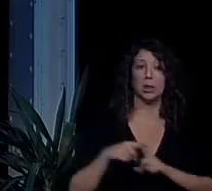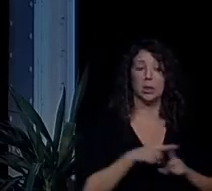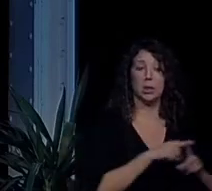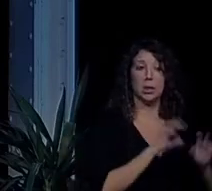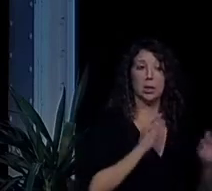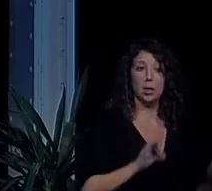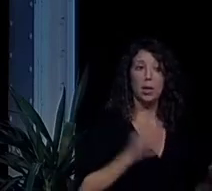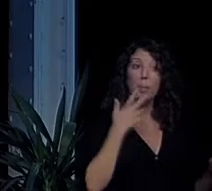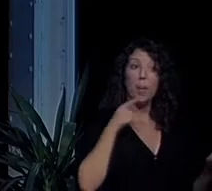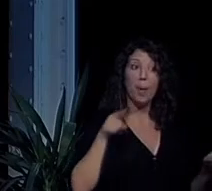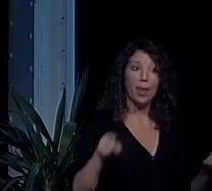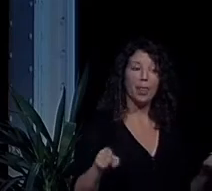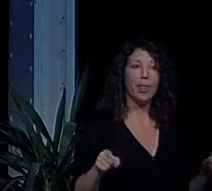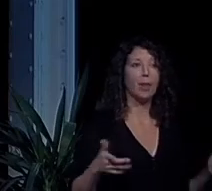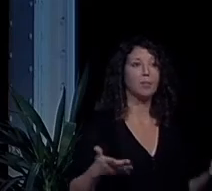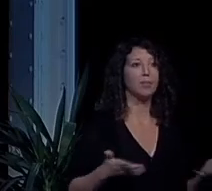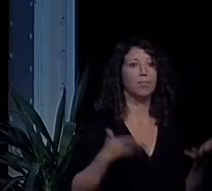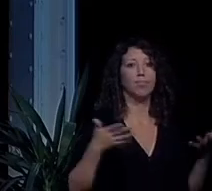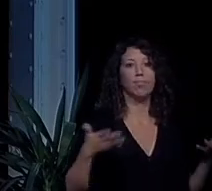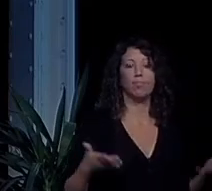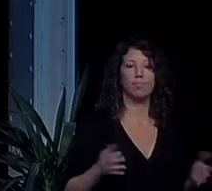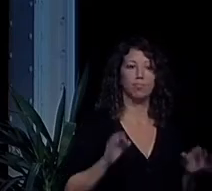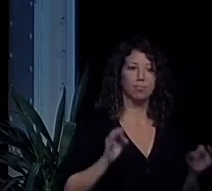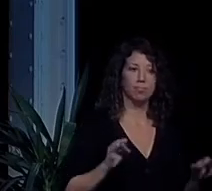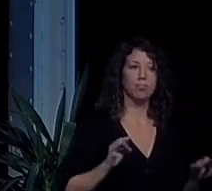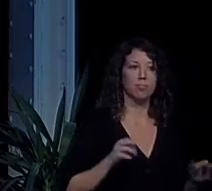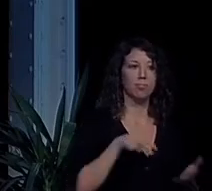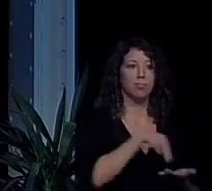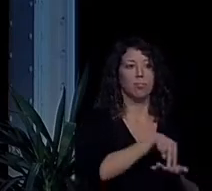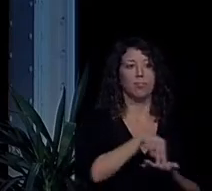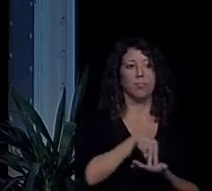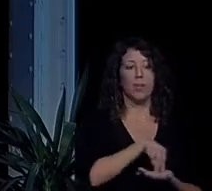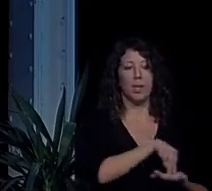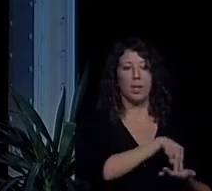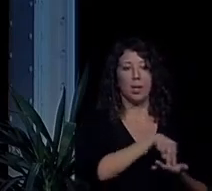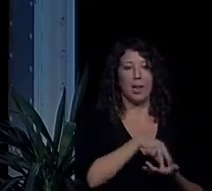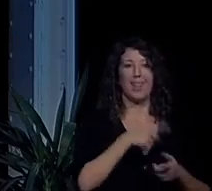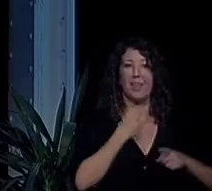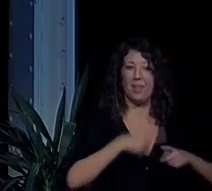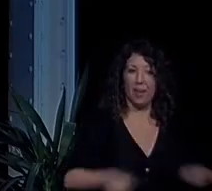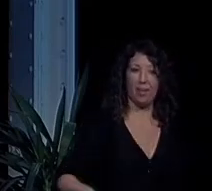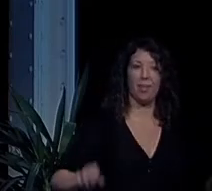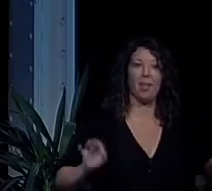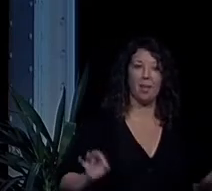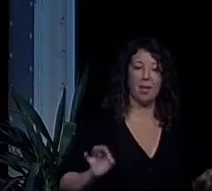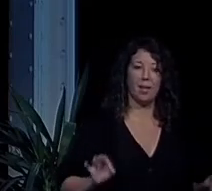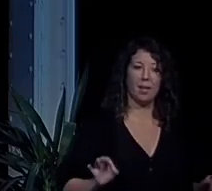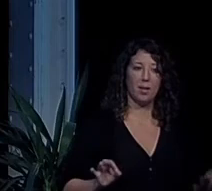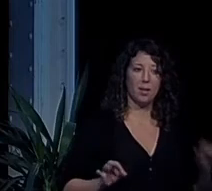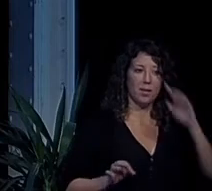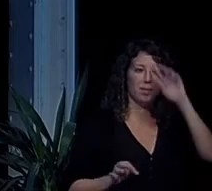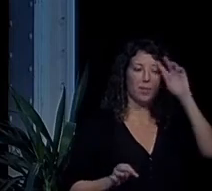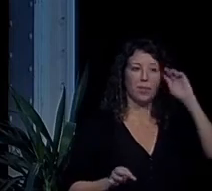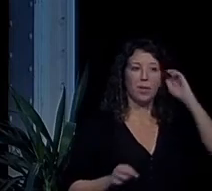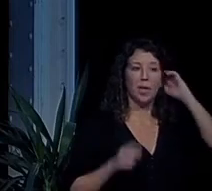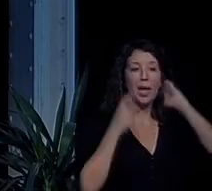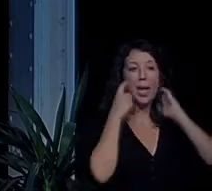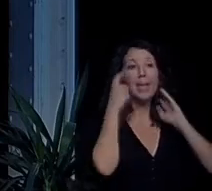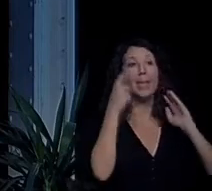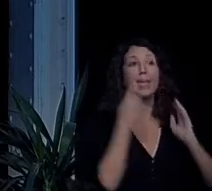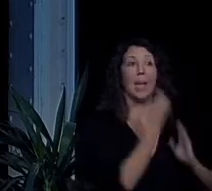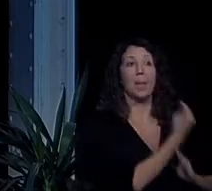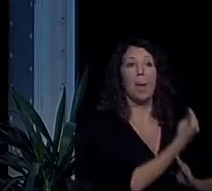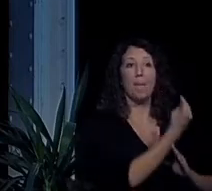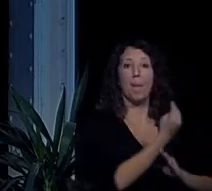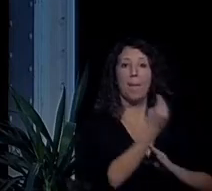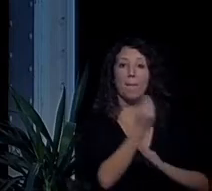esto me parece que, o sea, plantea nuestra posición en el espacio de una manera totalmente distinta, ¿no? O sea, tenemos que poner un monolito, un recuerdo